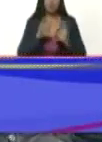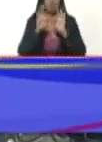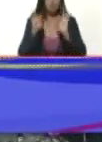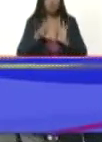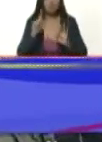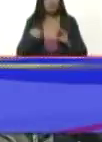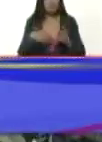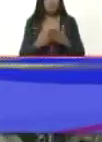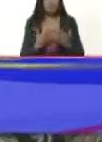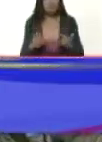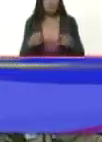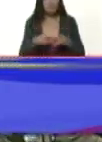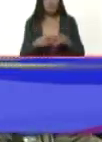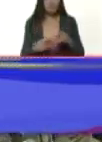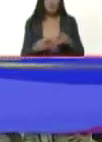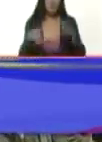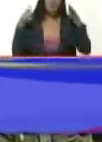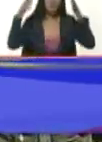ejército, formación.